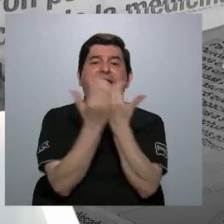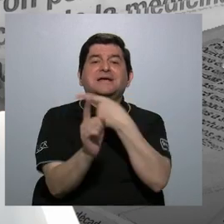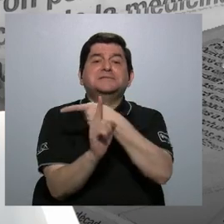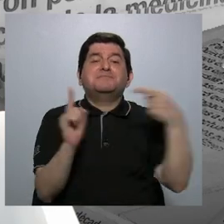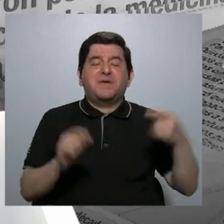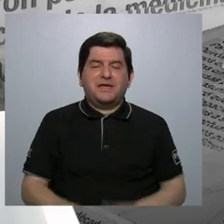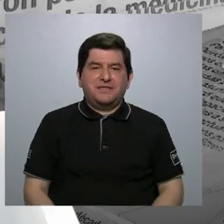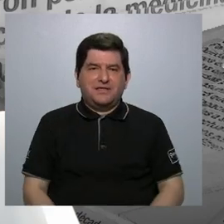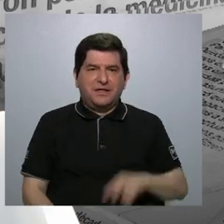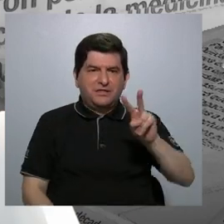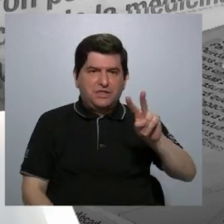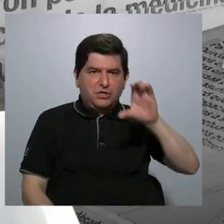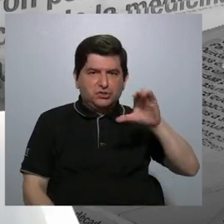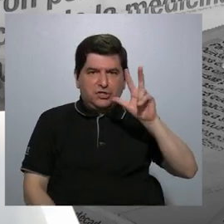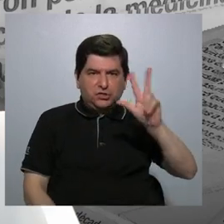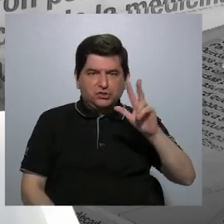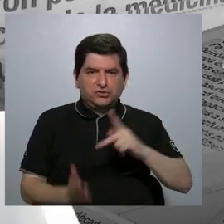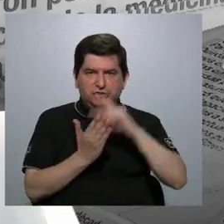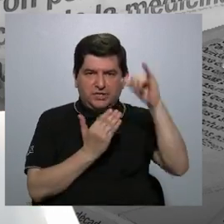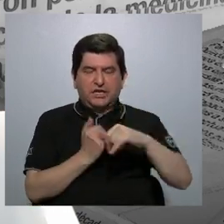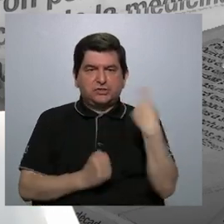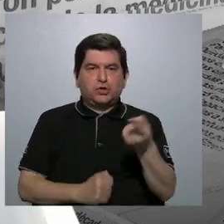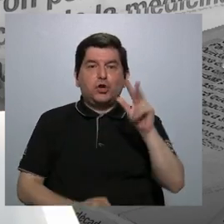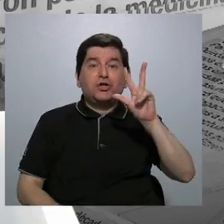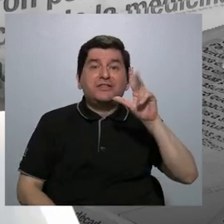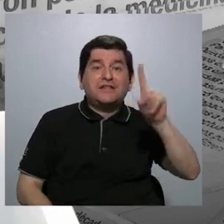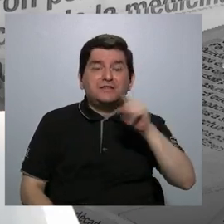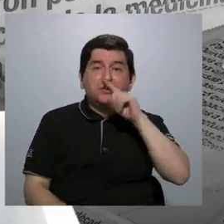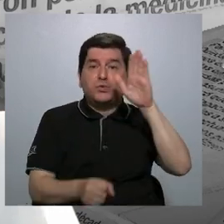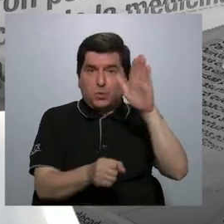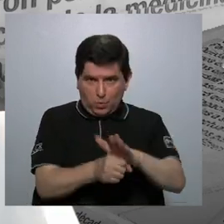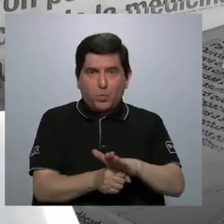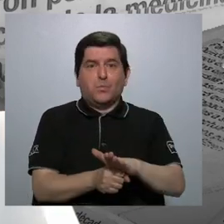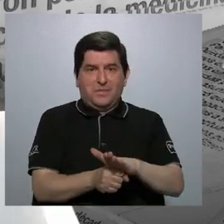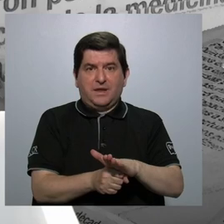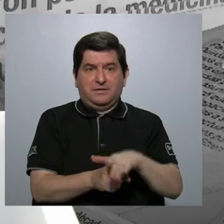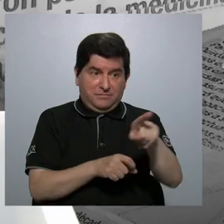esos 203 proyectos, solo 31 cumplen esas condiciones. Entonces,